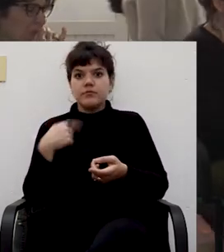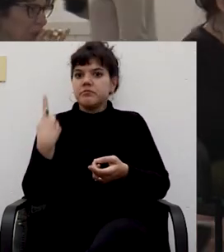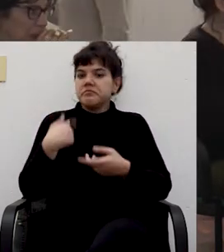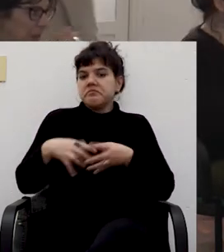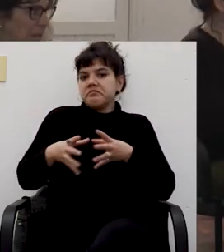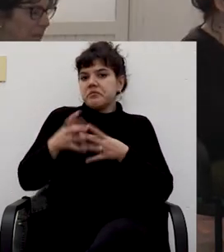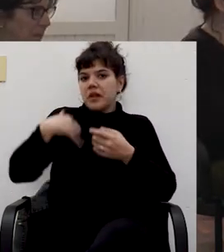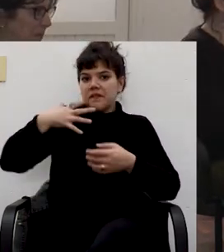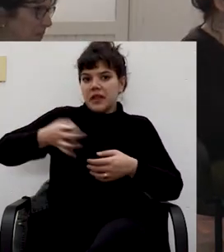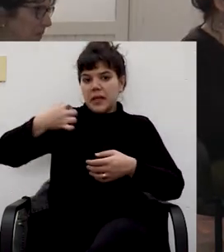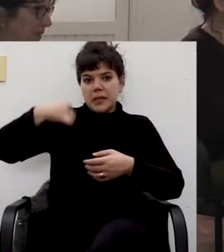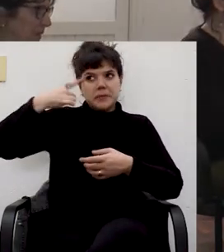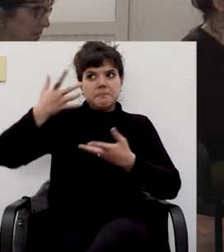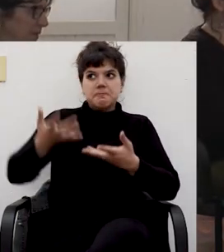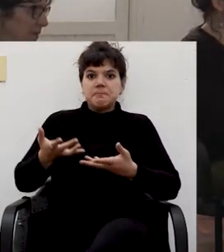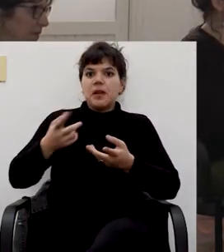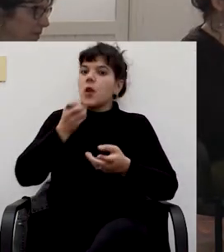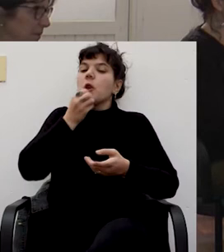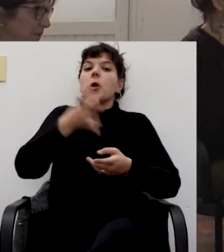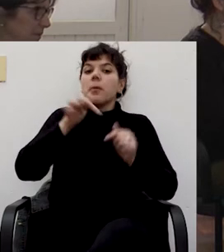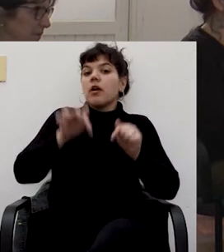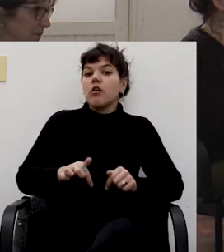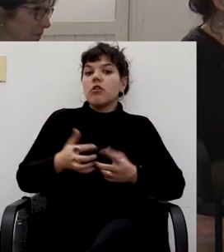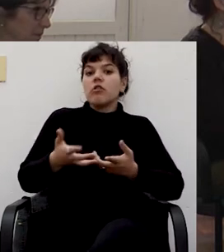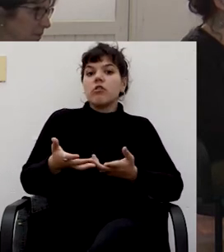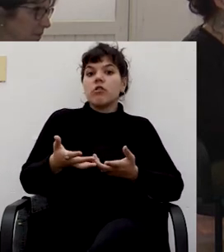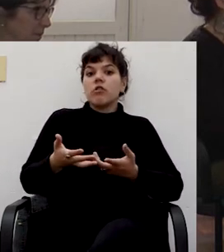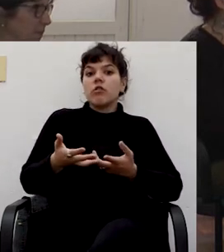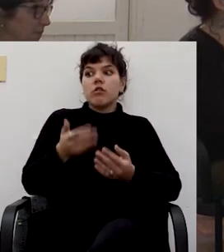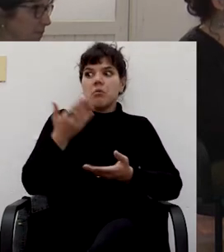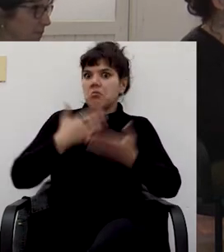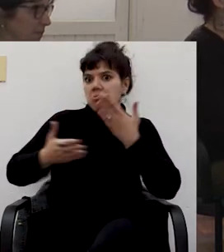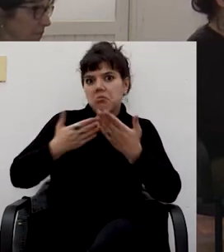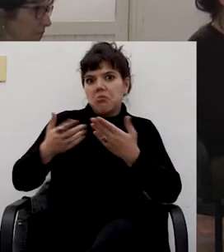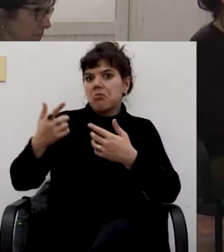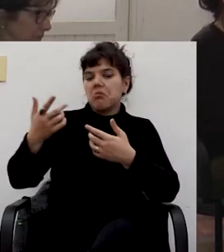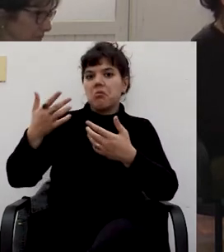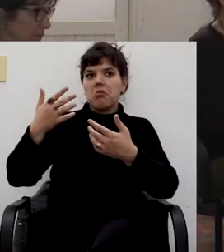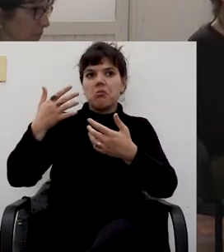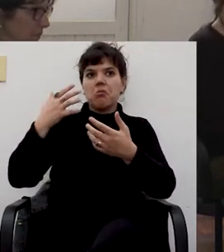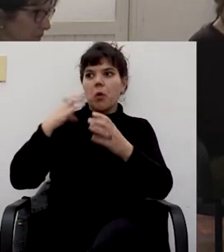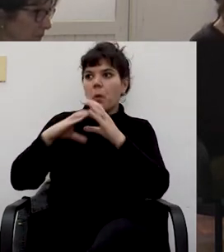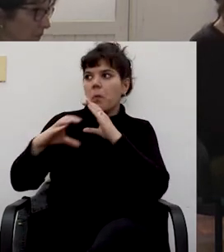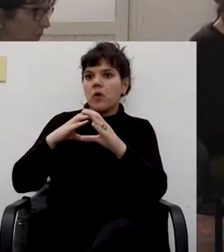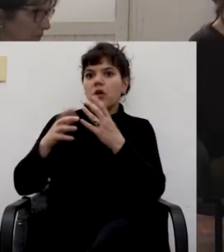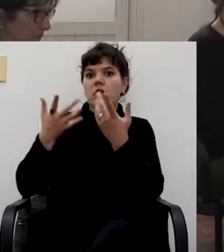Nosotros nos parece que la mejor manera de hacer esto es así, dialogando, es